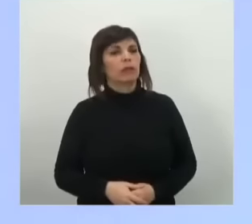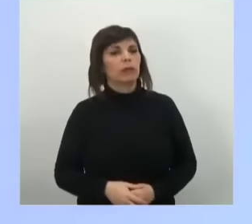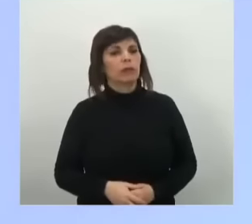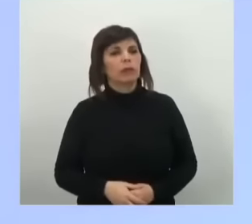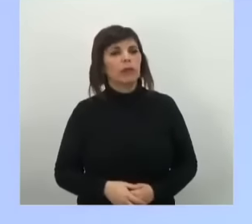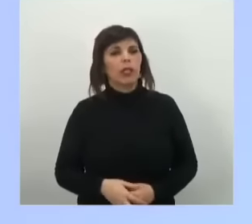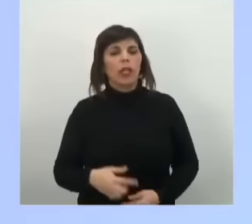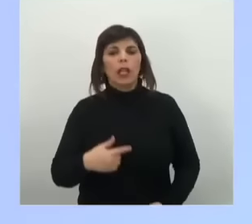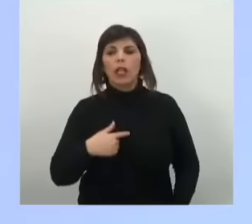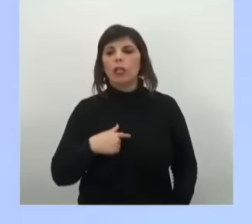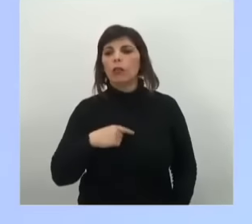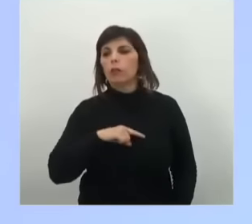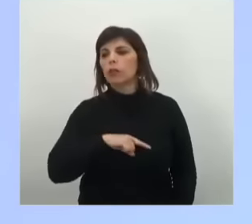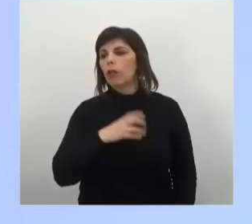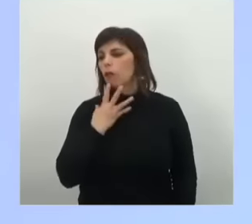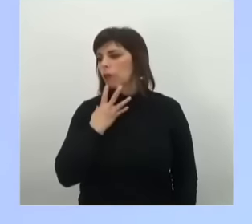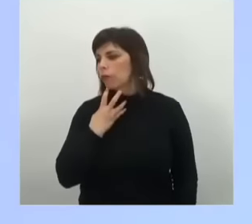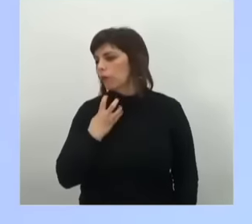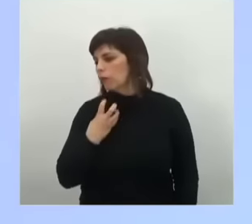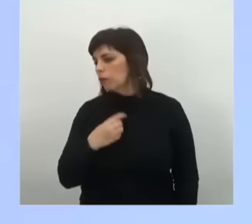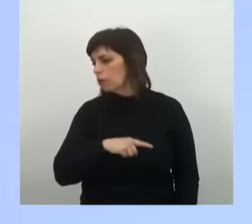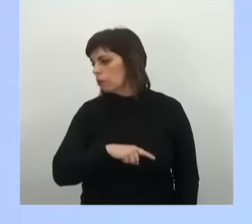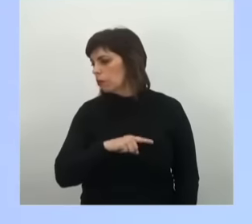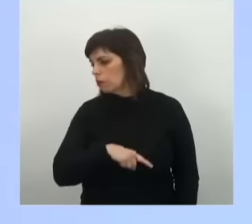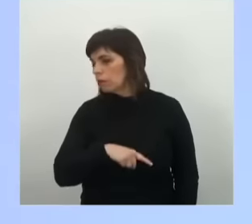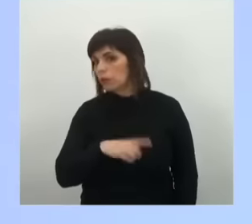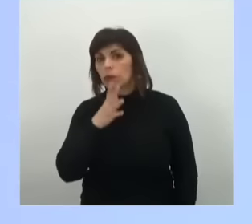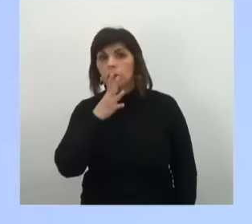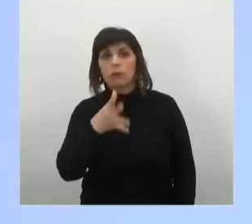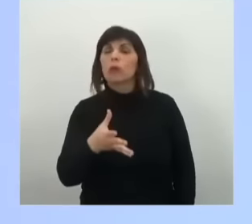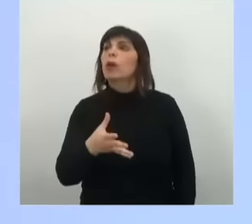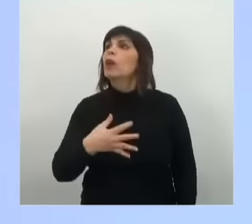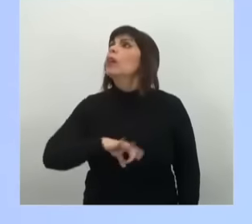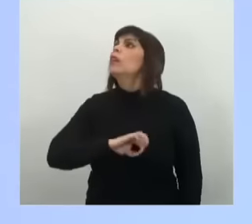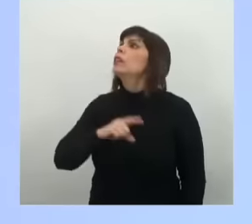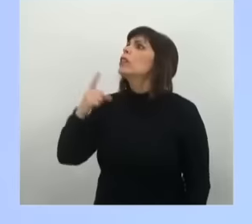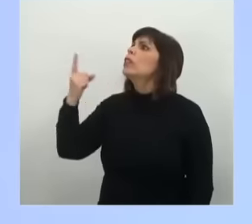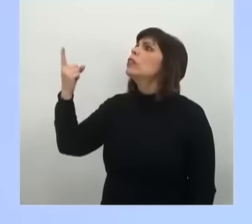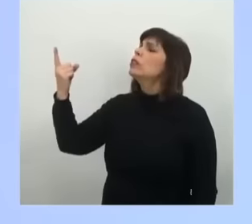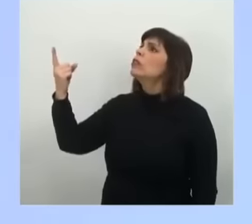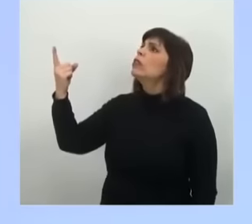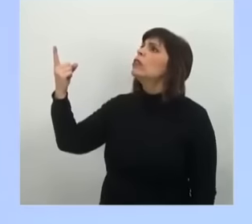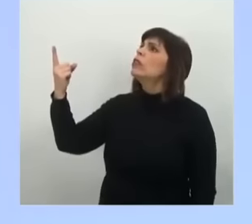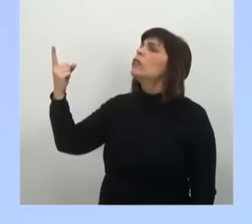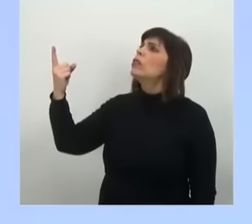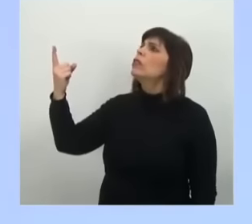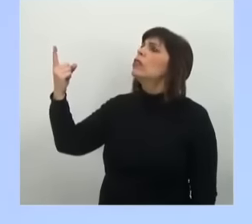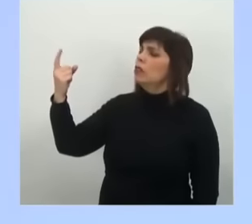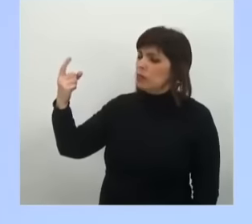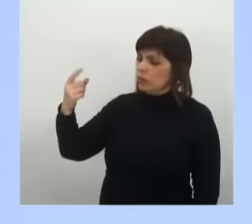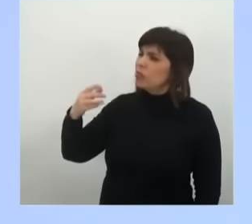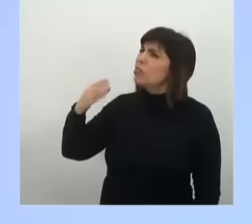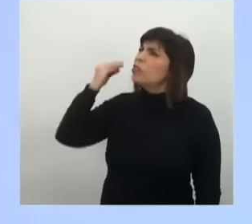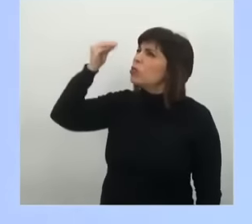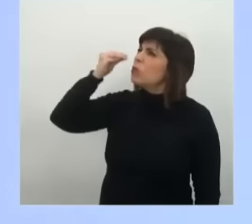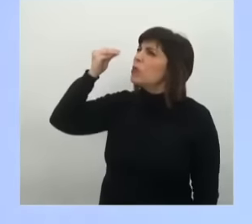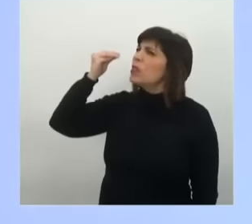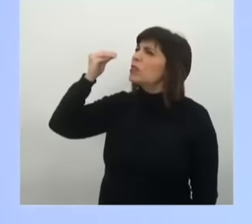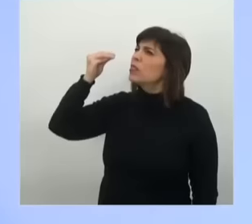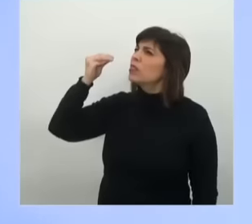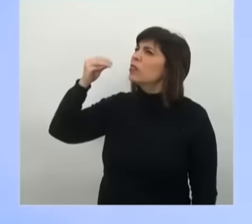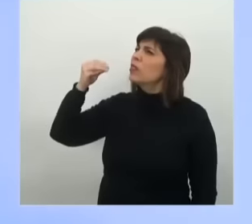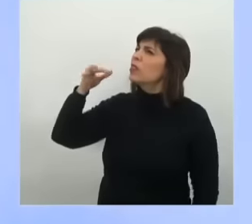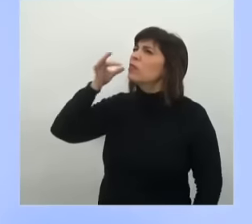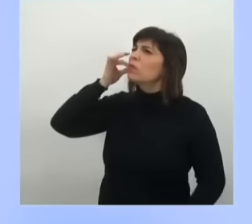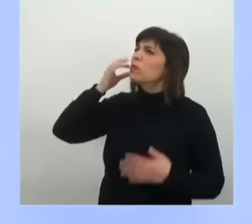me entristece porque dije señor pensé que me habías dado lo que me faltaba Pensé que habías